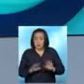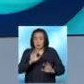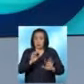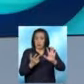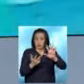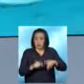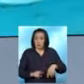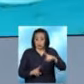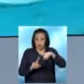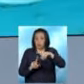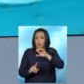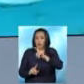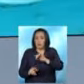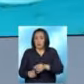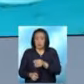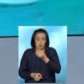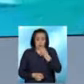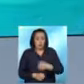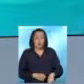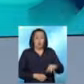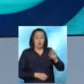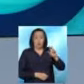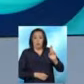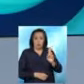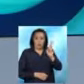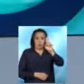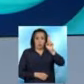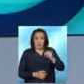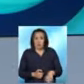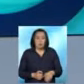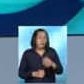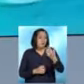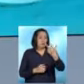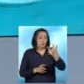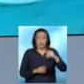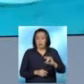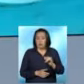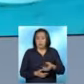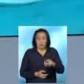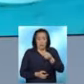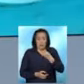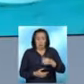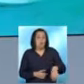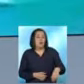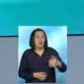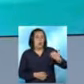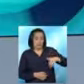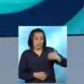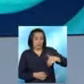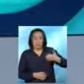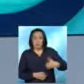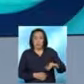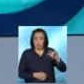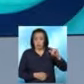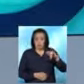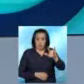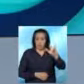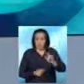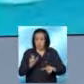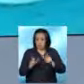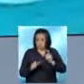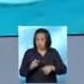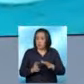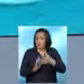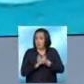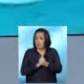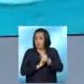no perecibles. Uruguay, con 3 unidades potabilizadoras de agua. Argentina, con un avión Hércules y expertos para el tratamiento del agua. Estamos